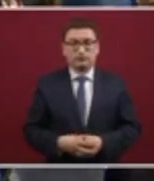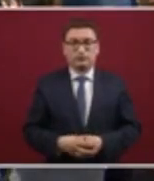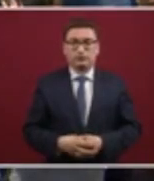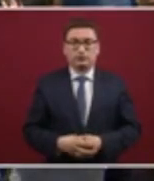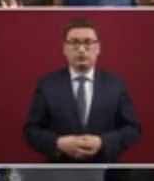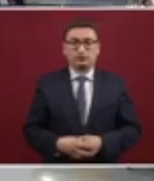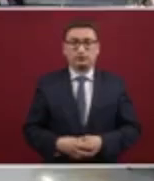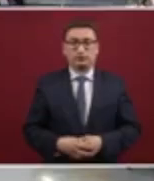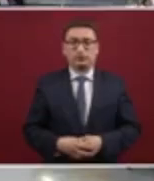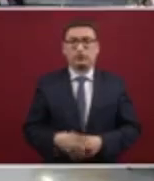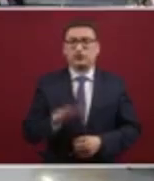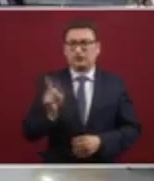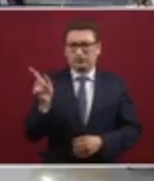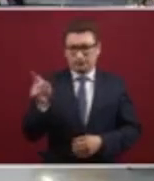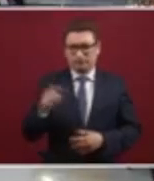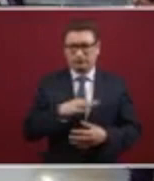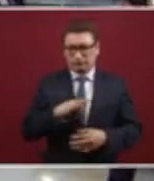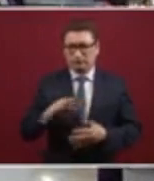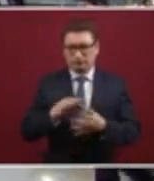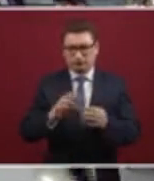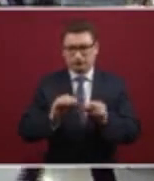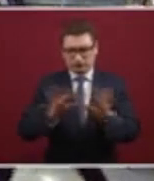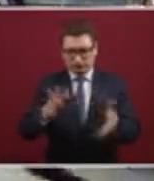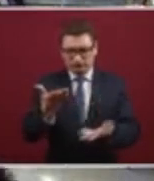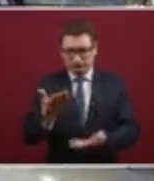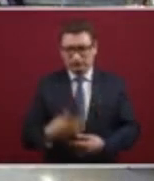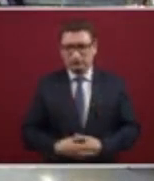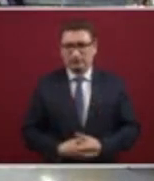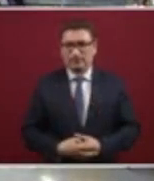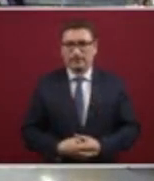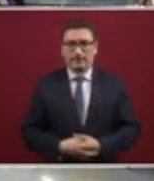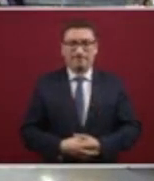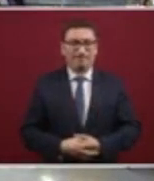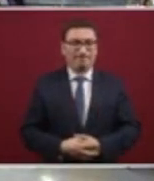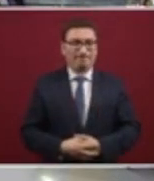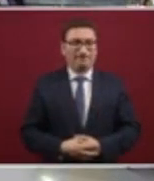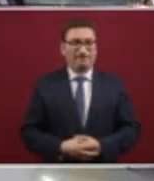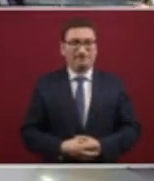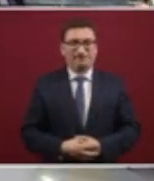¿Podrían ustedes aclararlo? ¿Sí?